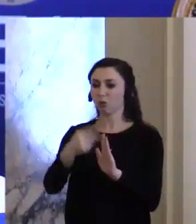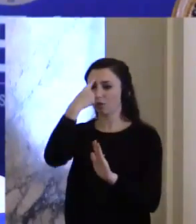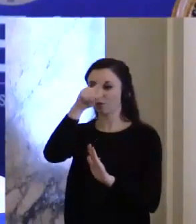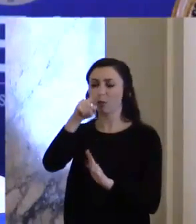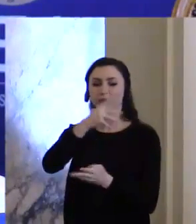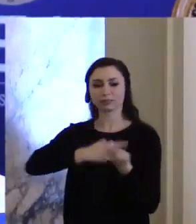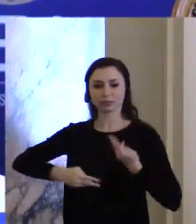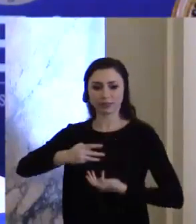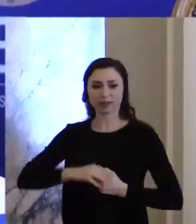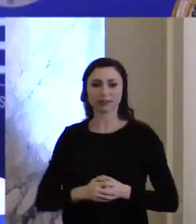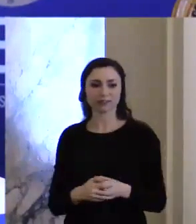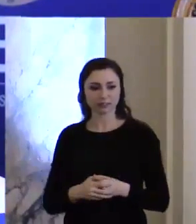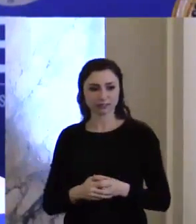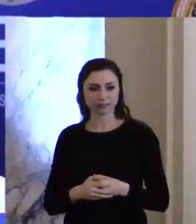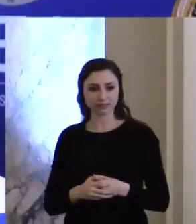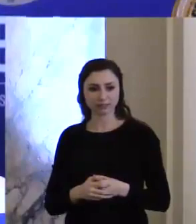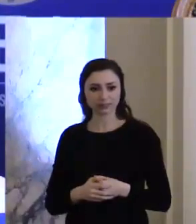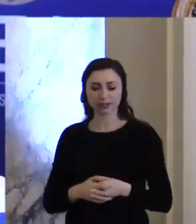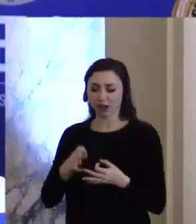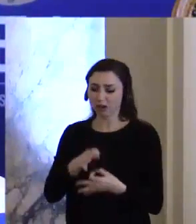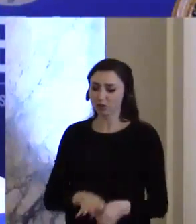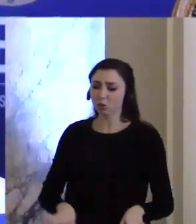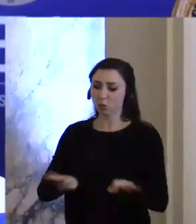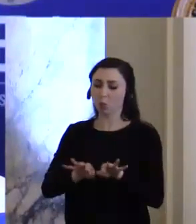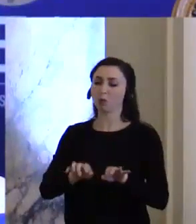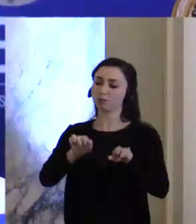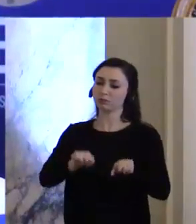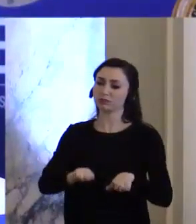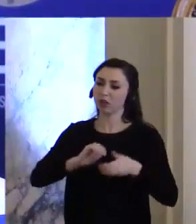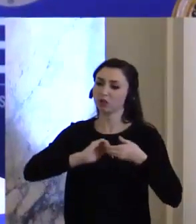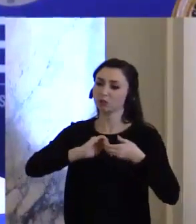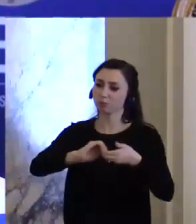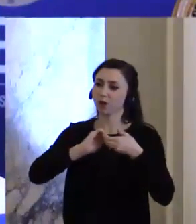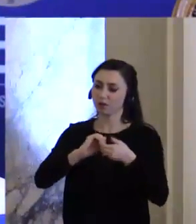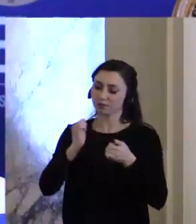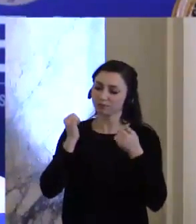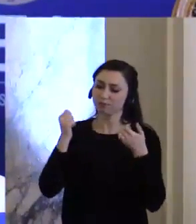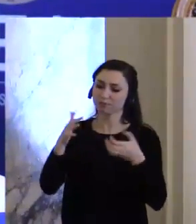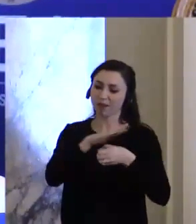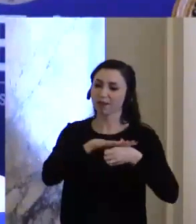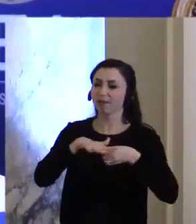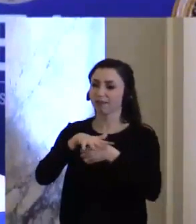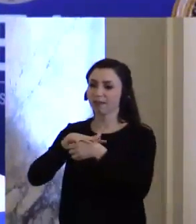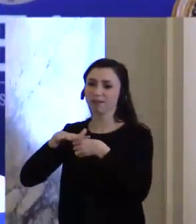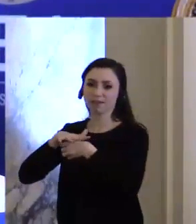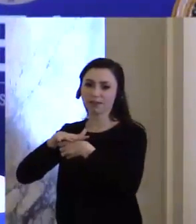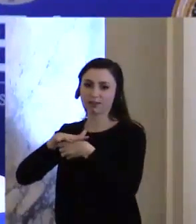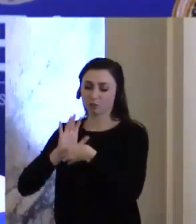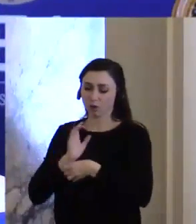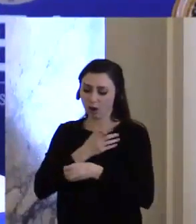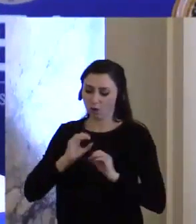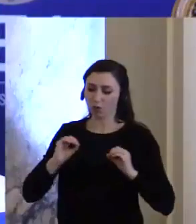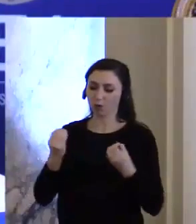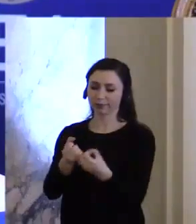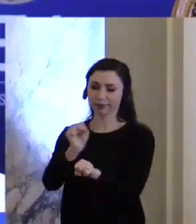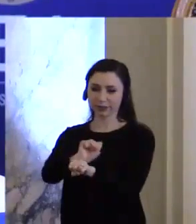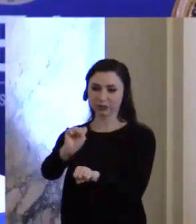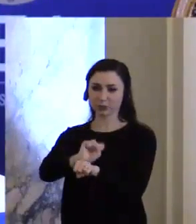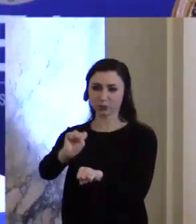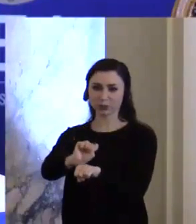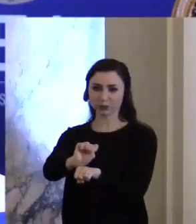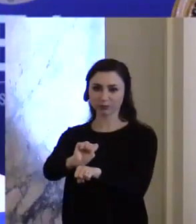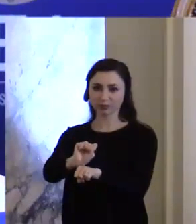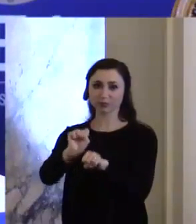importantes socios potenciales en varias de las áreas de trabajo de nuestra organización. Hay mucho que podemos